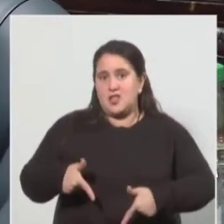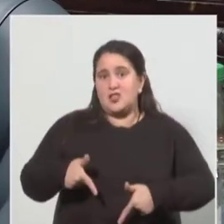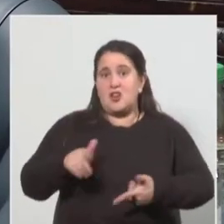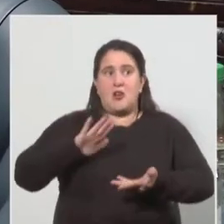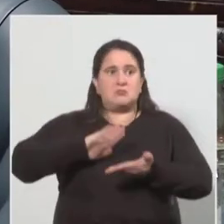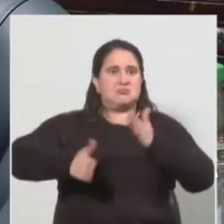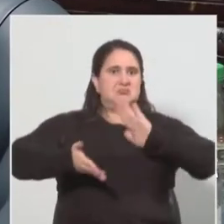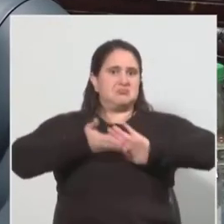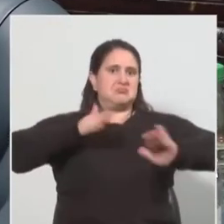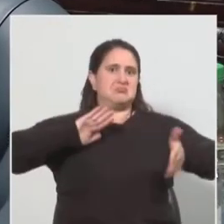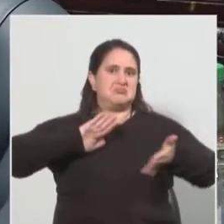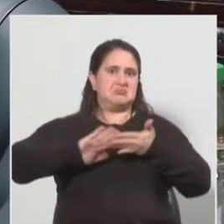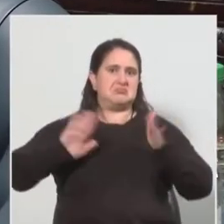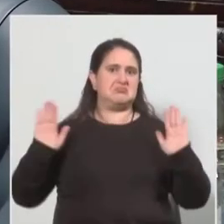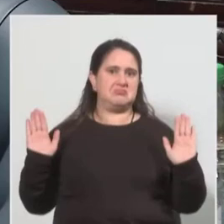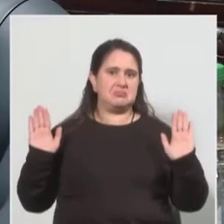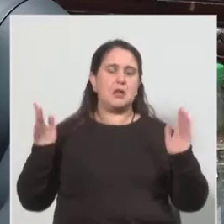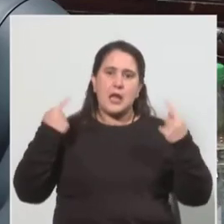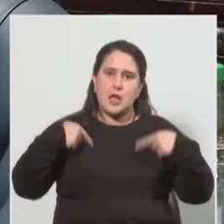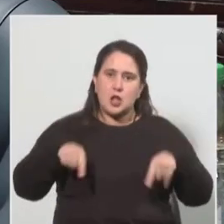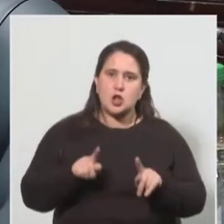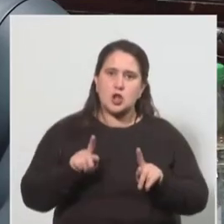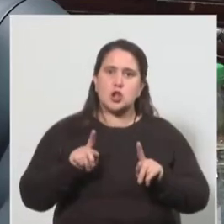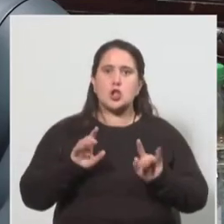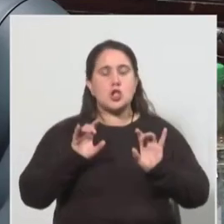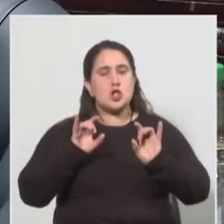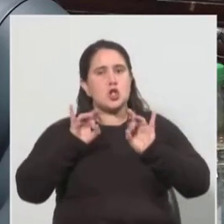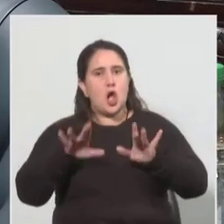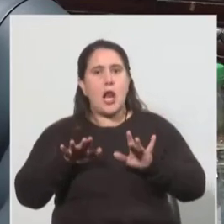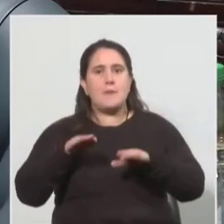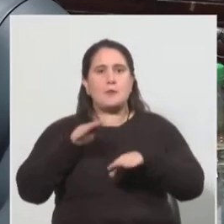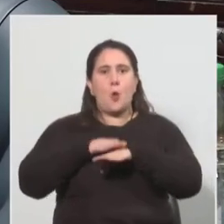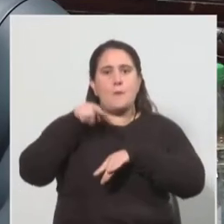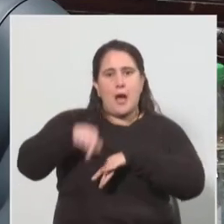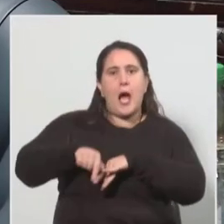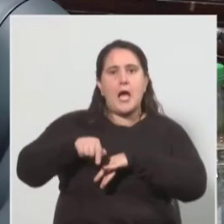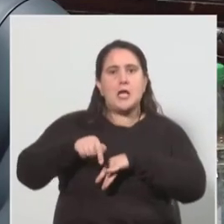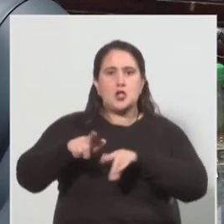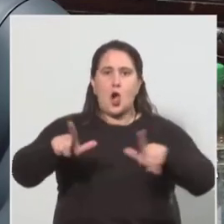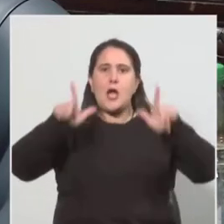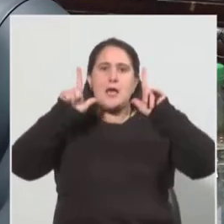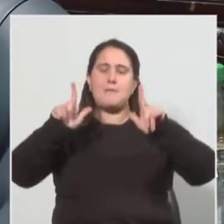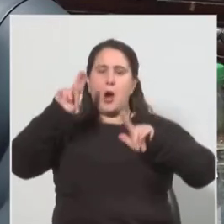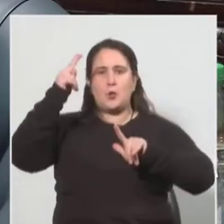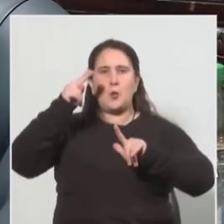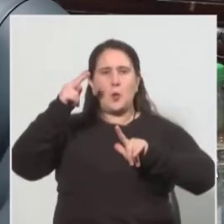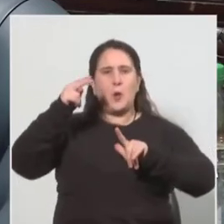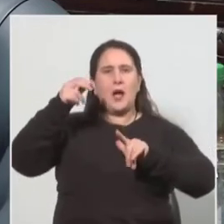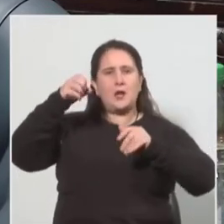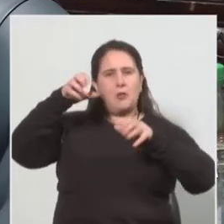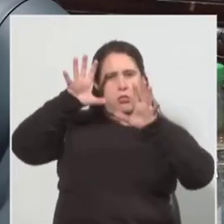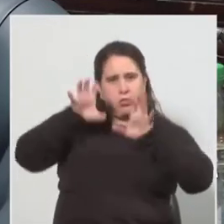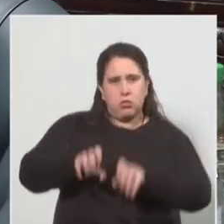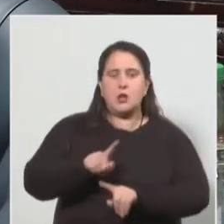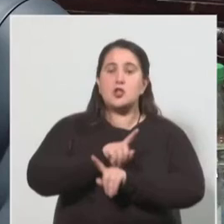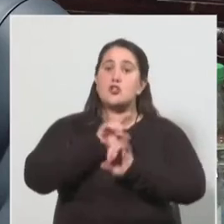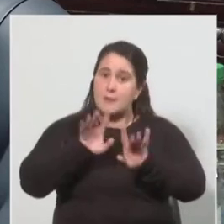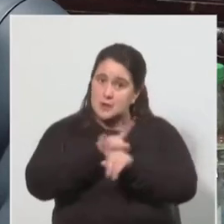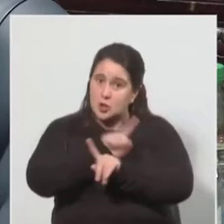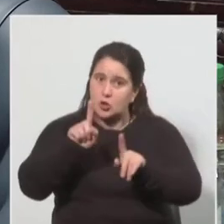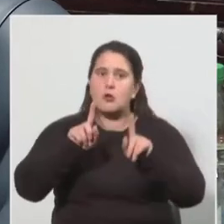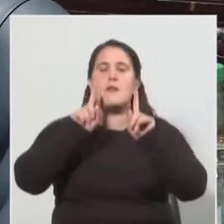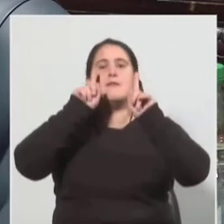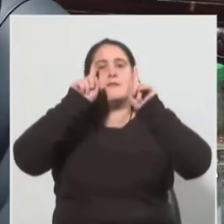de lo sucedido, entonces no solo se afectará la reputación del país, sino que se afectará